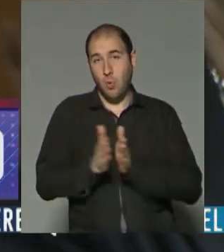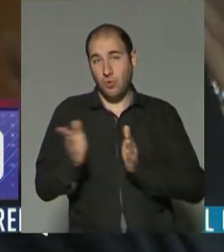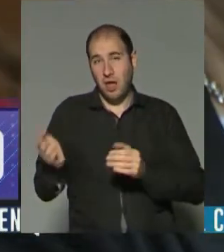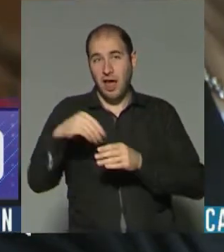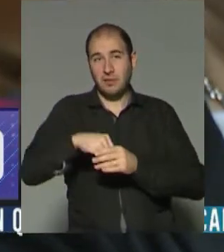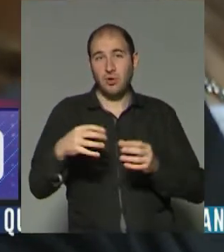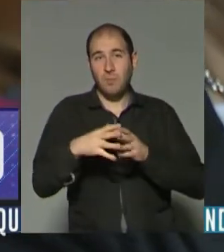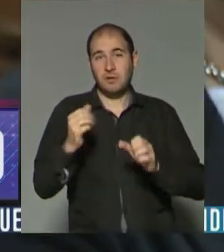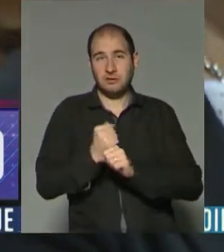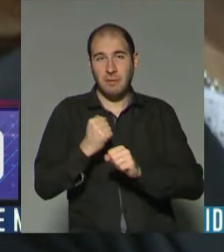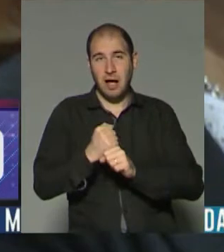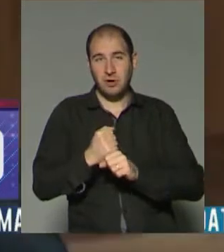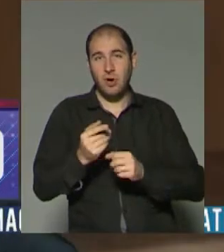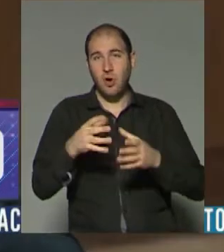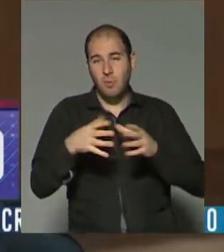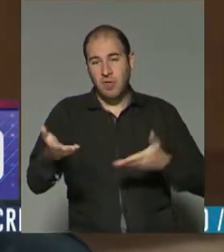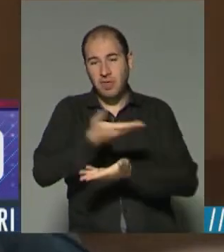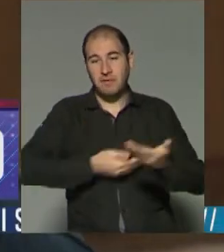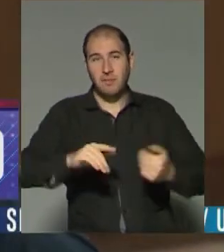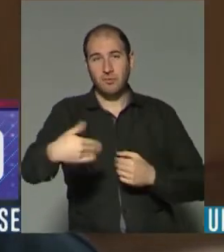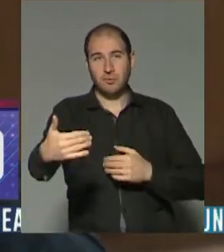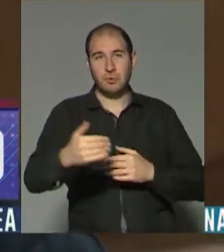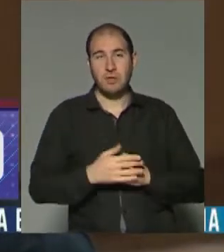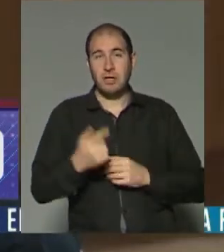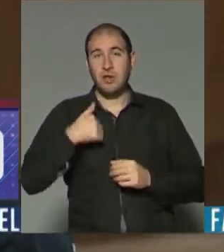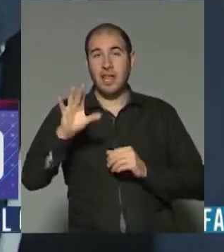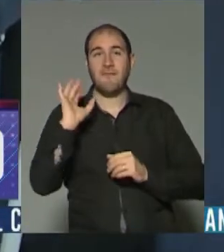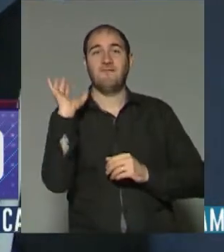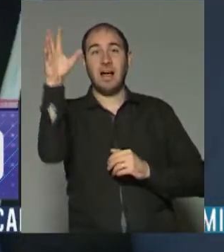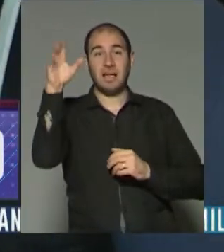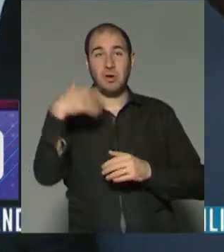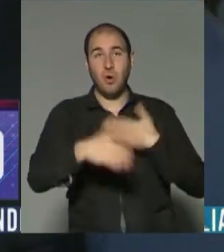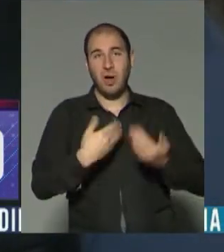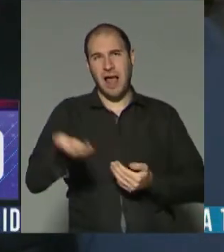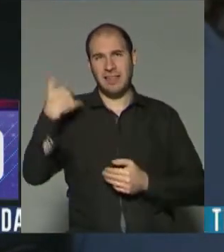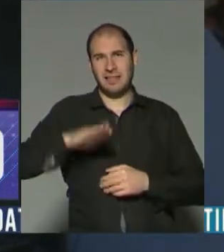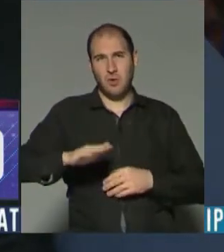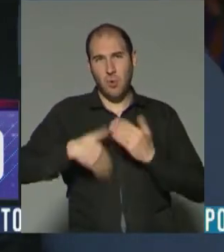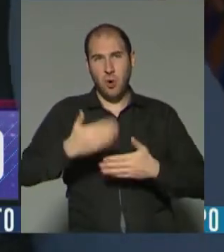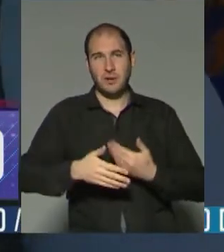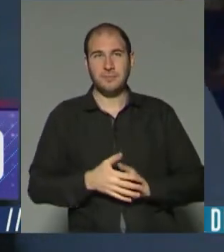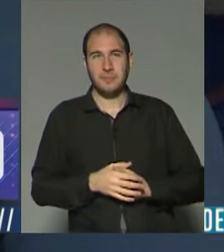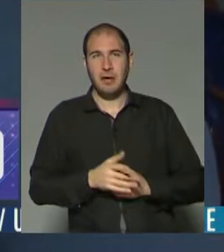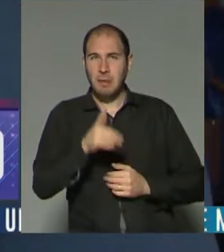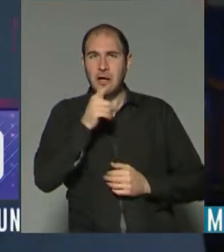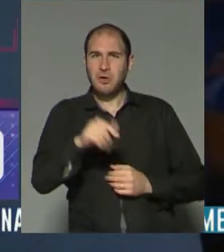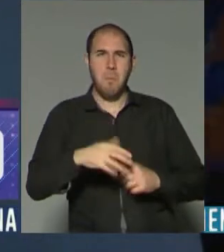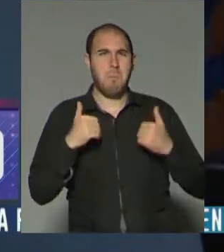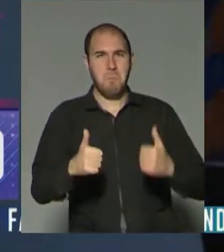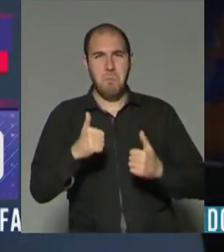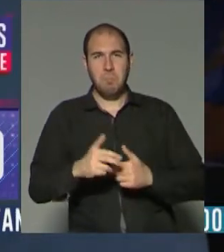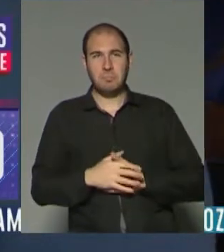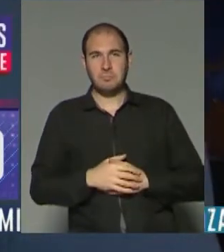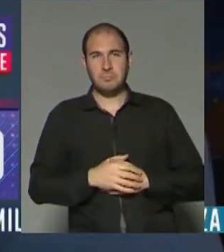integrar equipos de trabajo interdisciplinarios el día de mañana. Yo elegí básquet porque jugué en la infancia al básquet, y me parece fantástico que